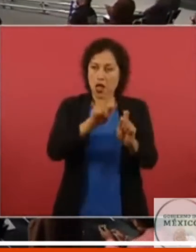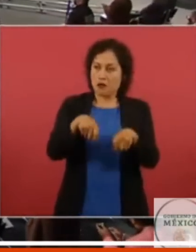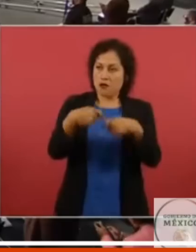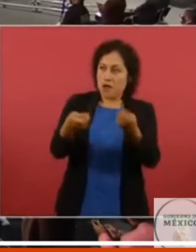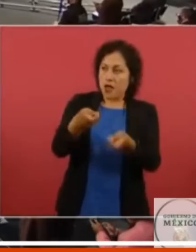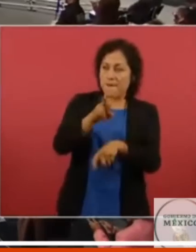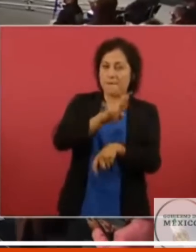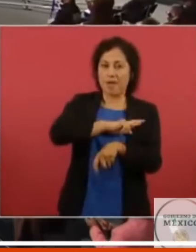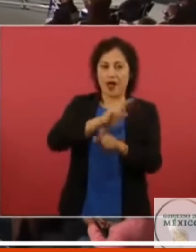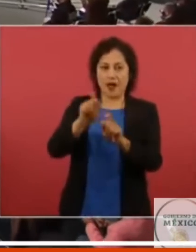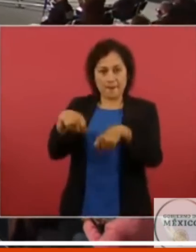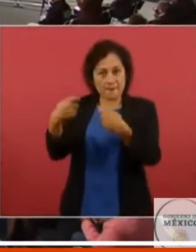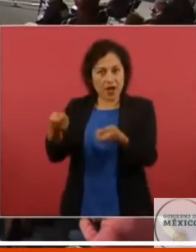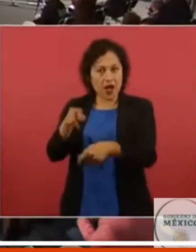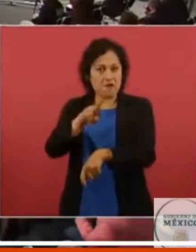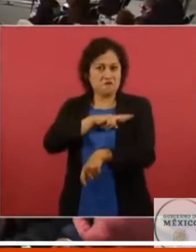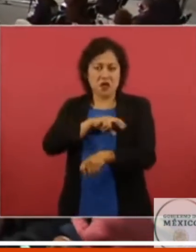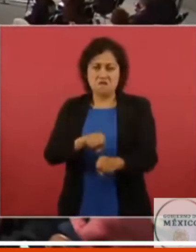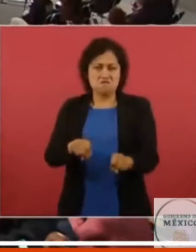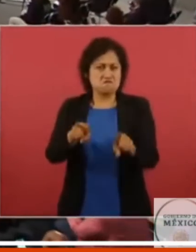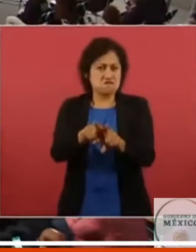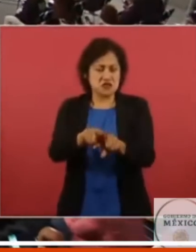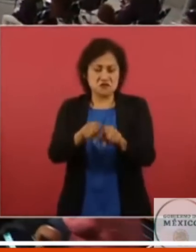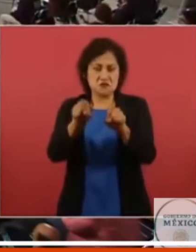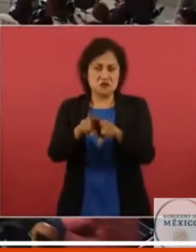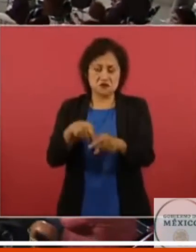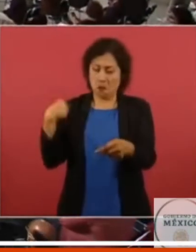de Salinas, de Zedillo,